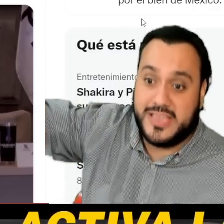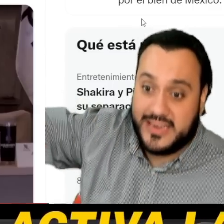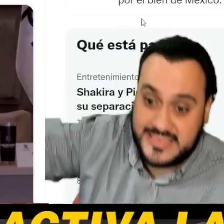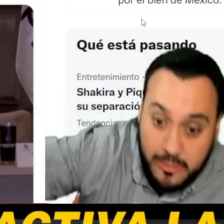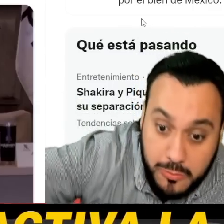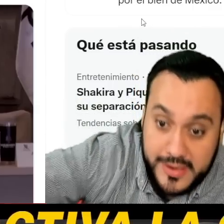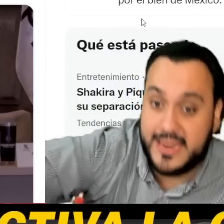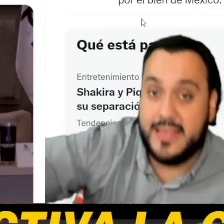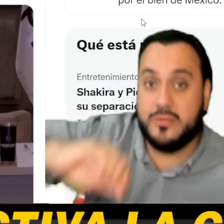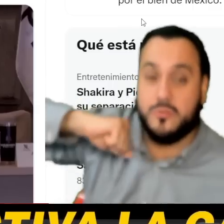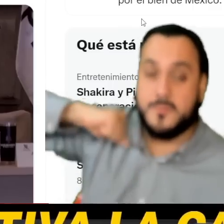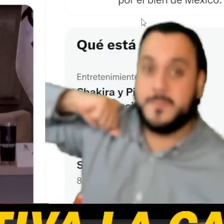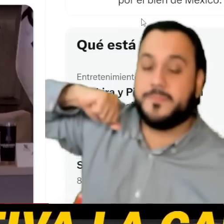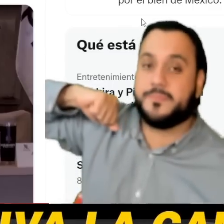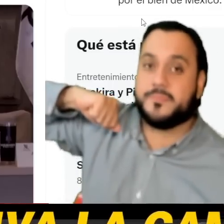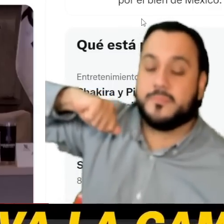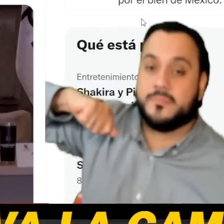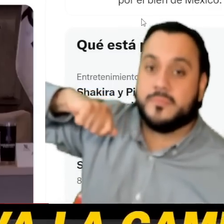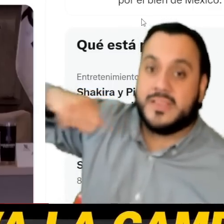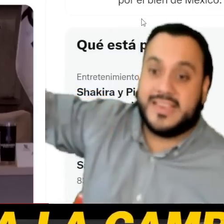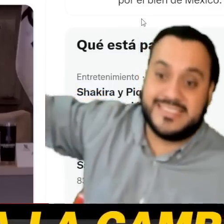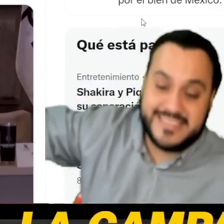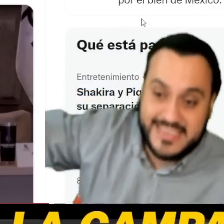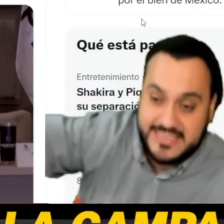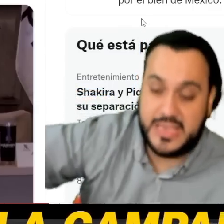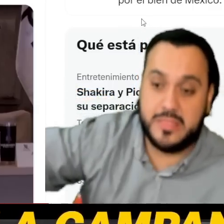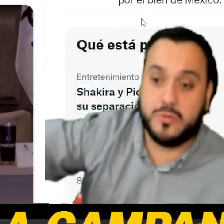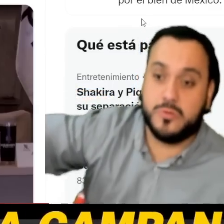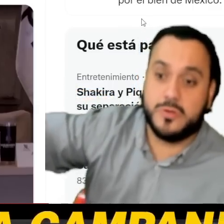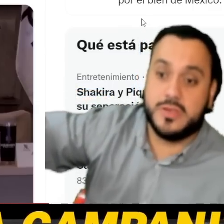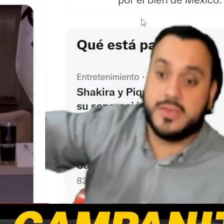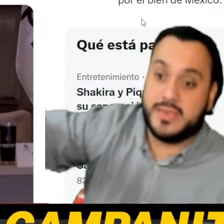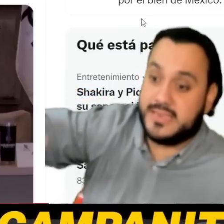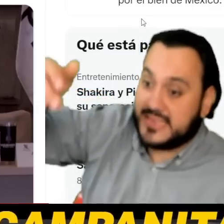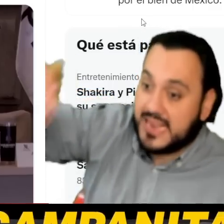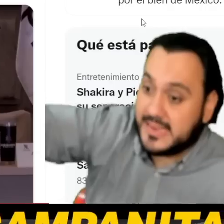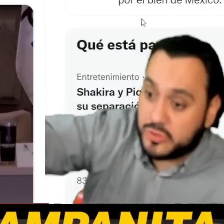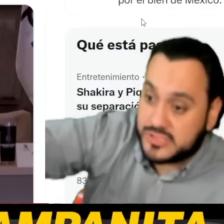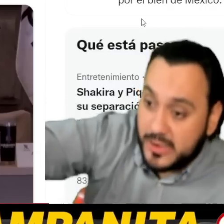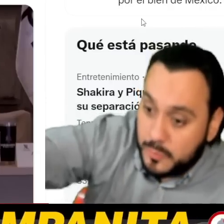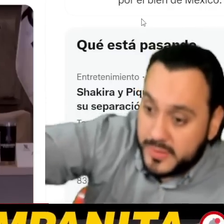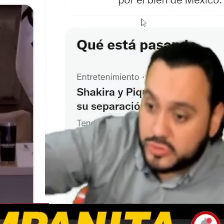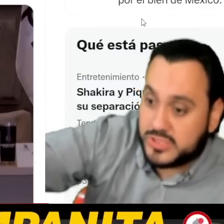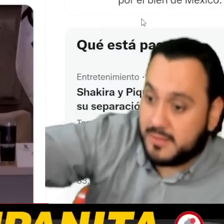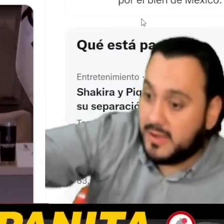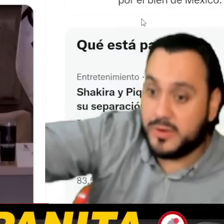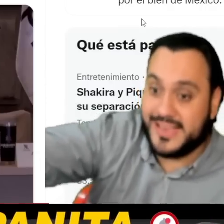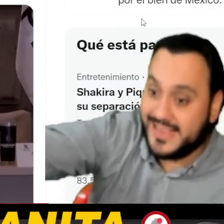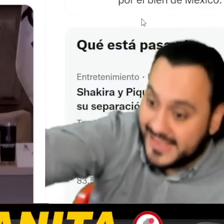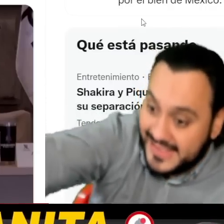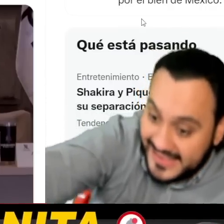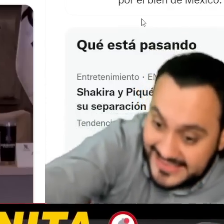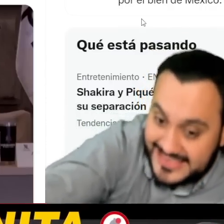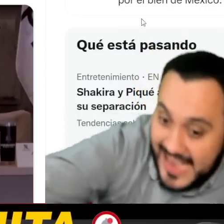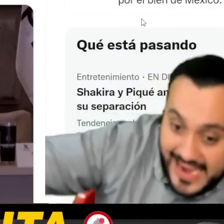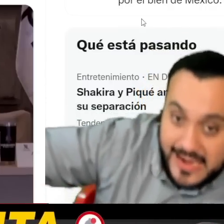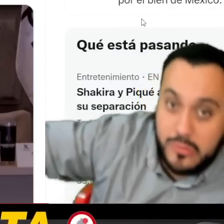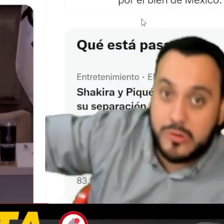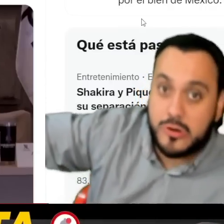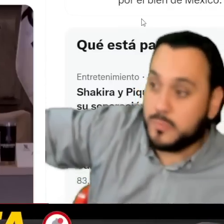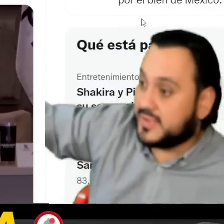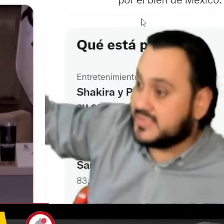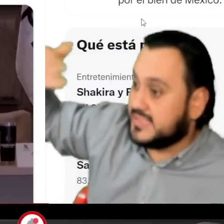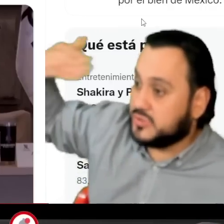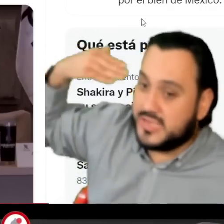estado quien está gobernando que se está haciendo y si alguien no está cumpliendo su trabajo que se haga